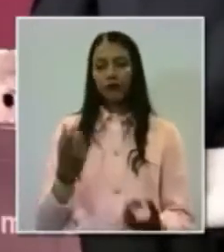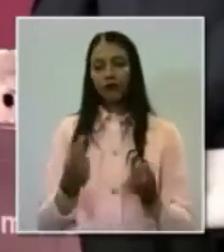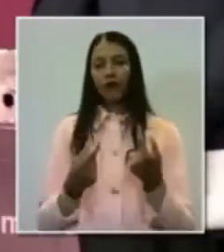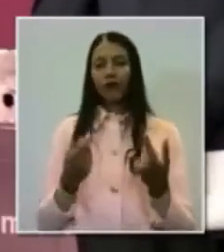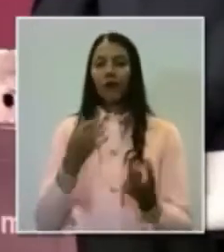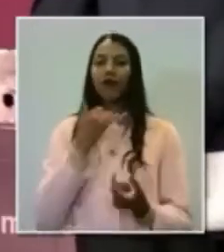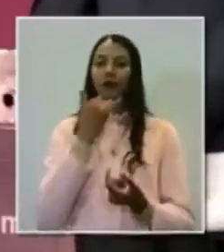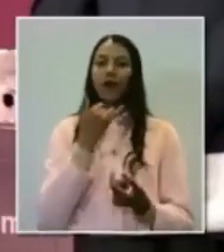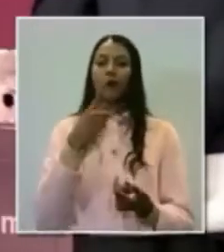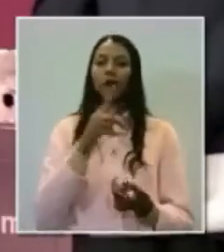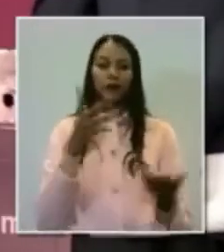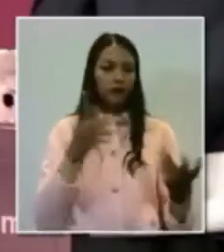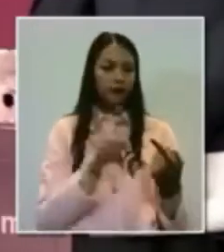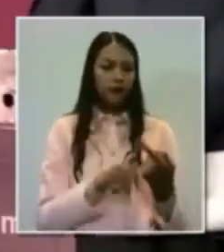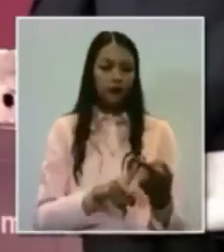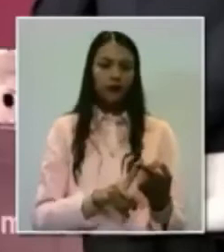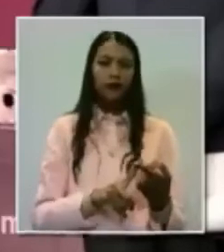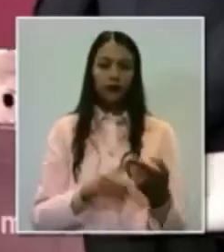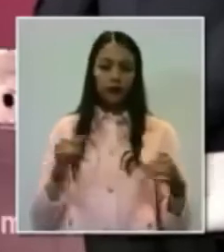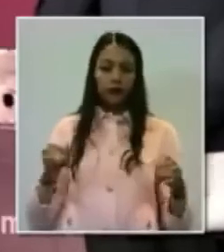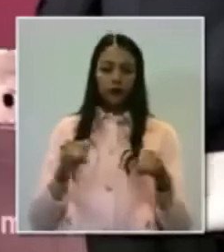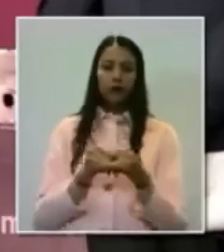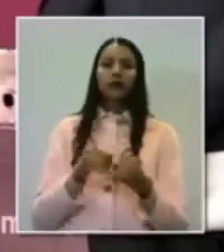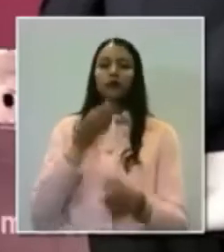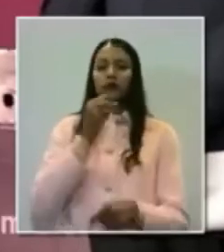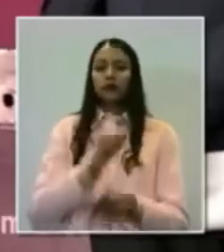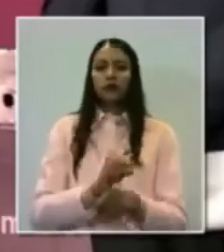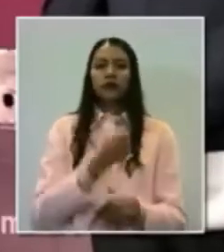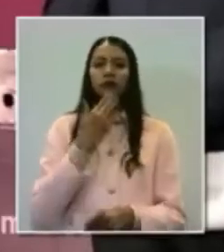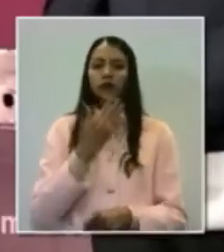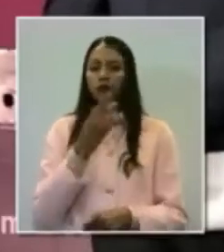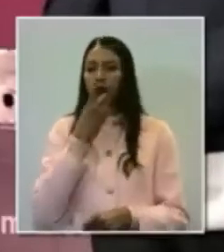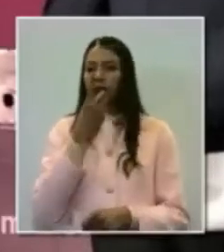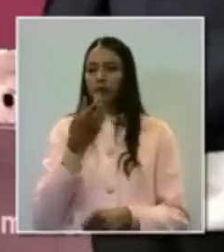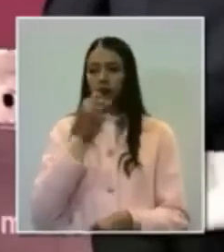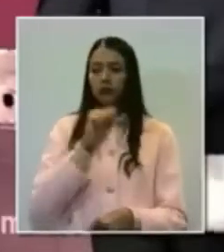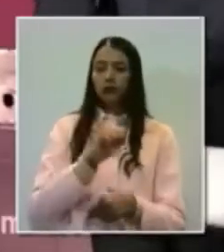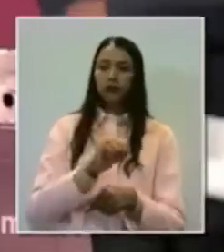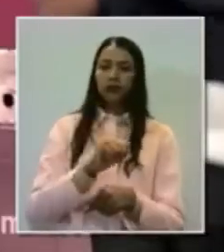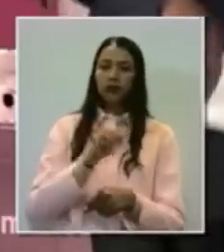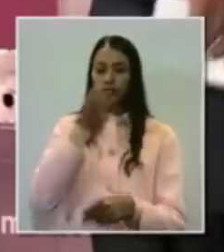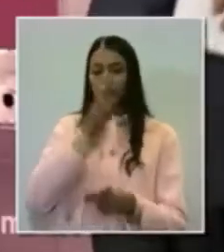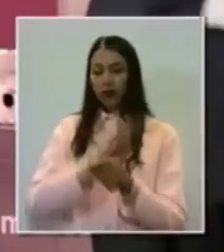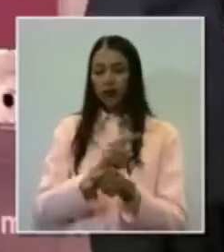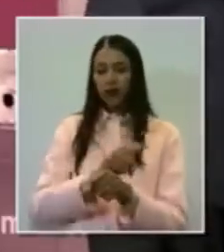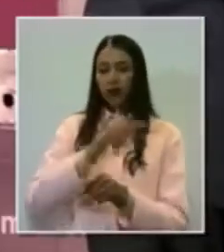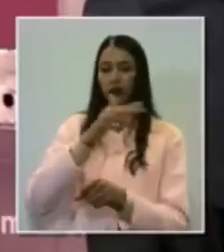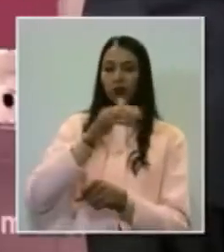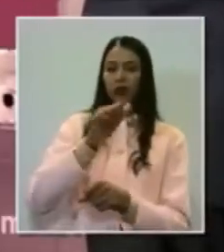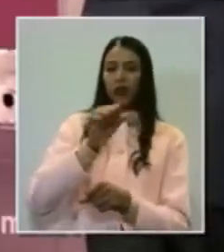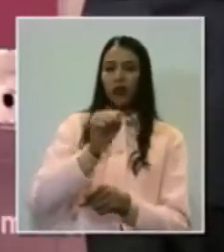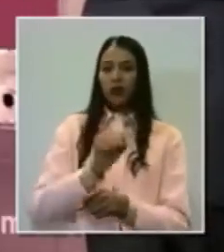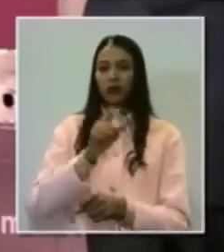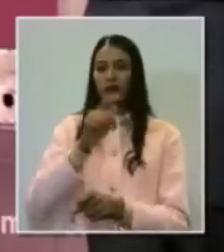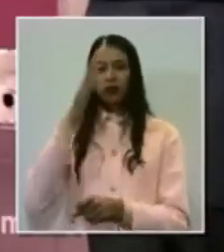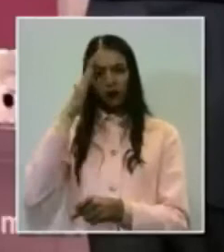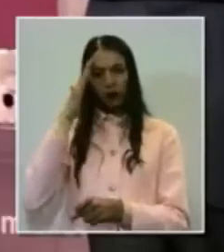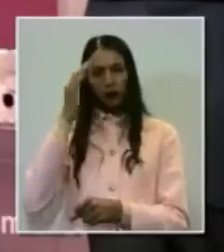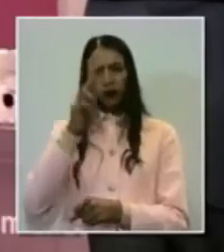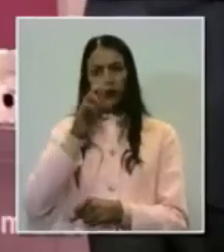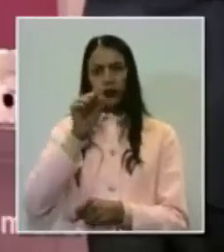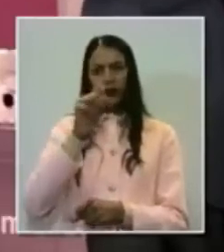irregularidades, pero no es generada por la propia institución. Como bien lo comentaba el licenciado Hans, titular de la UESICAM, no se reportan